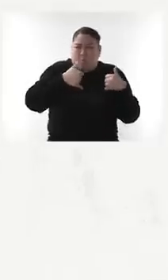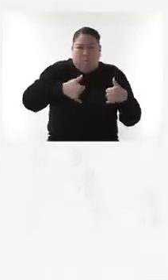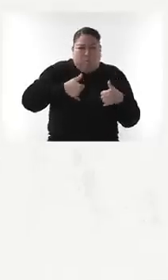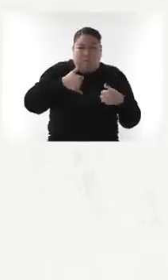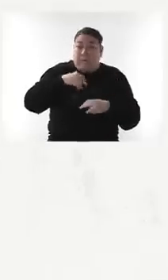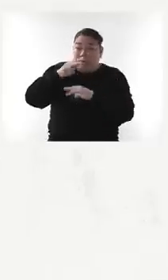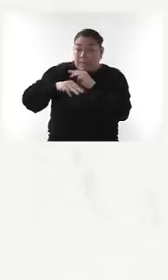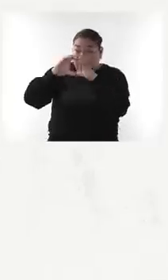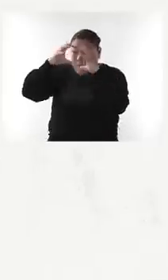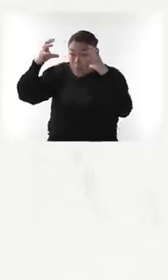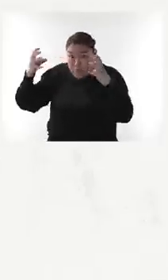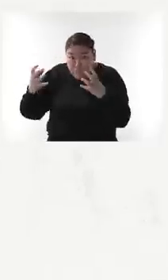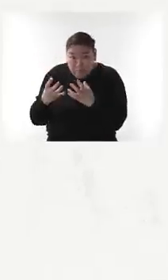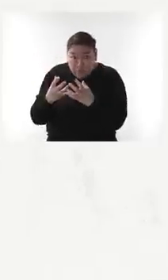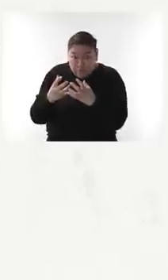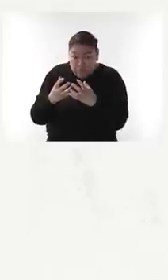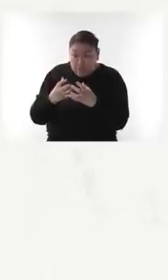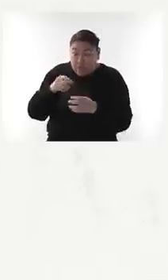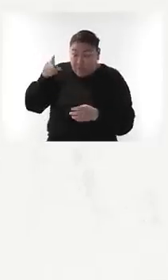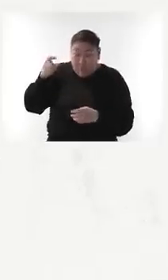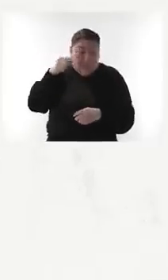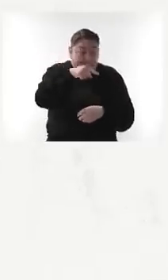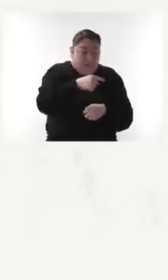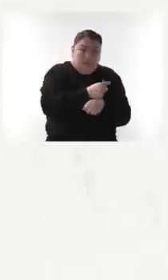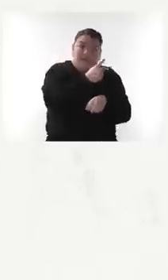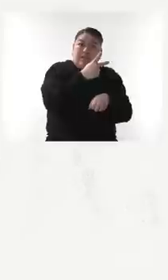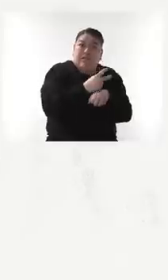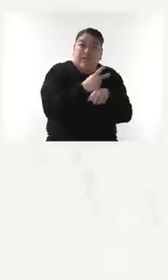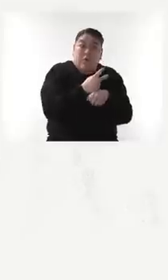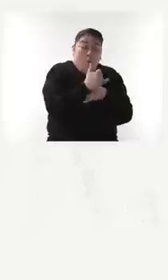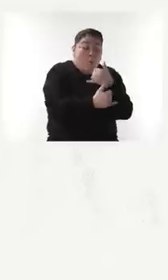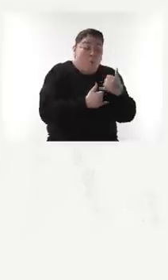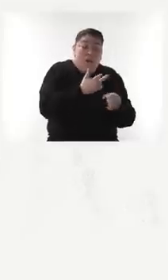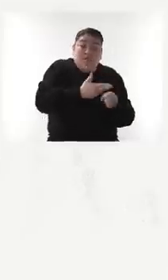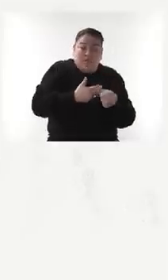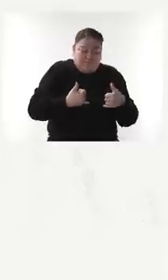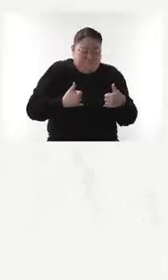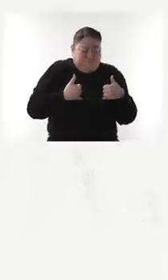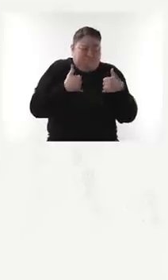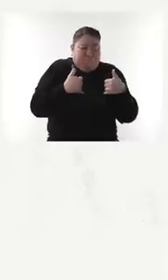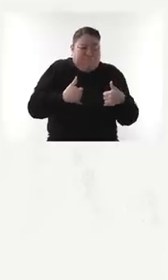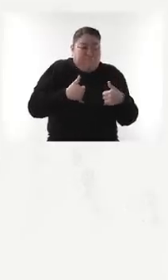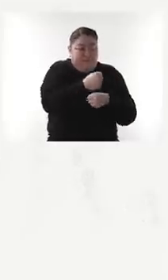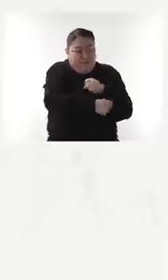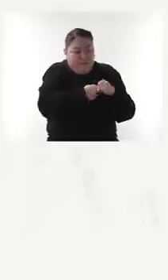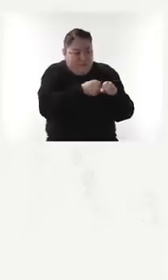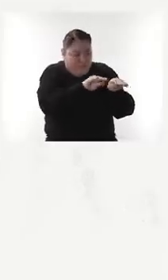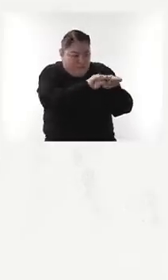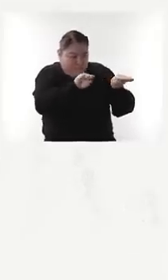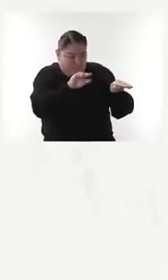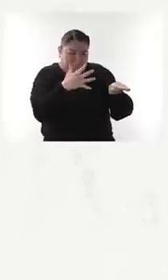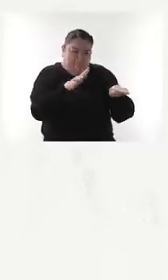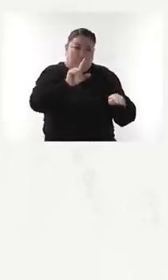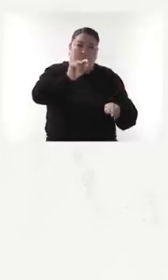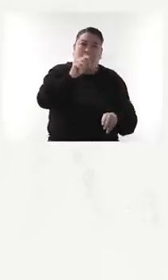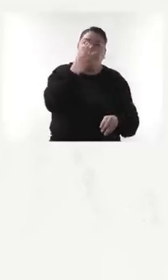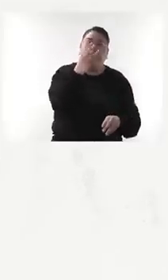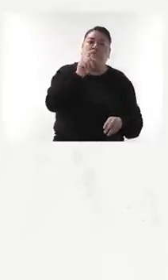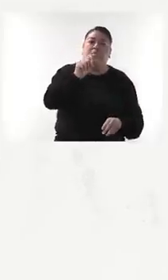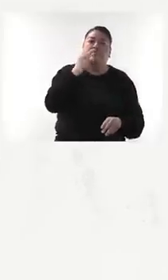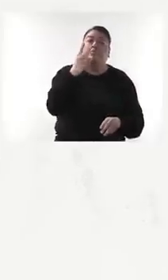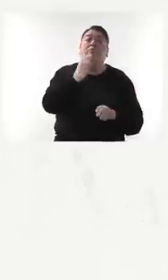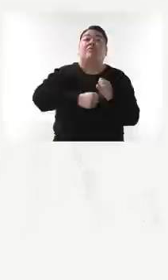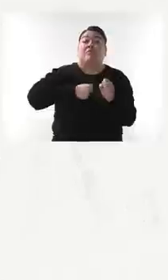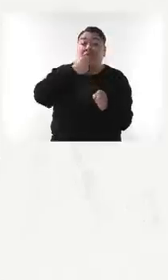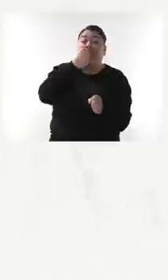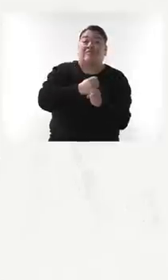del mundo en materia de promedio de edad. Y el promedio de edad casualmente son 23.2 años.